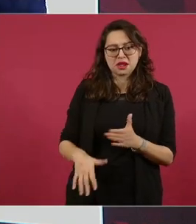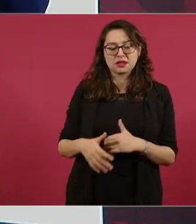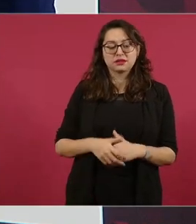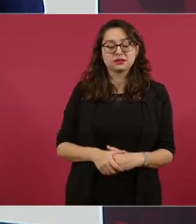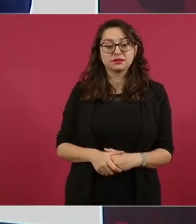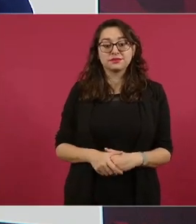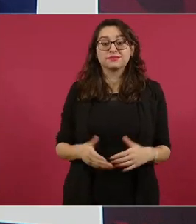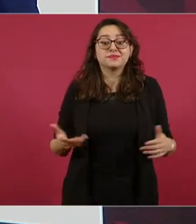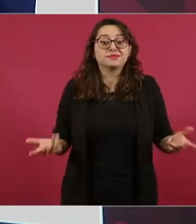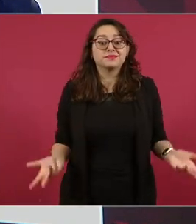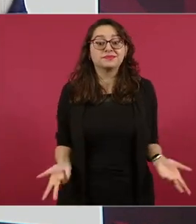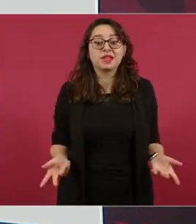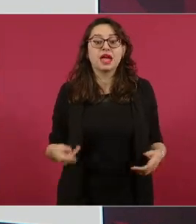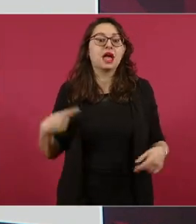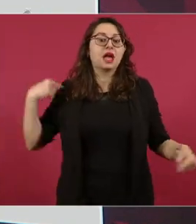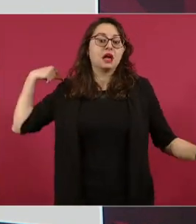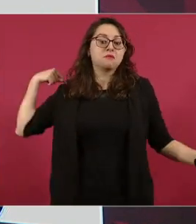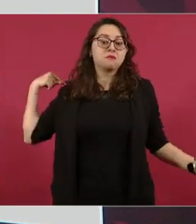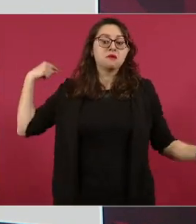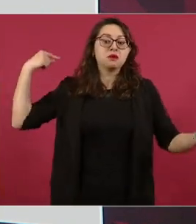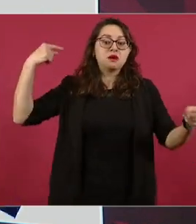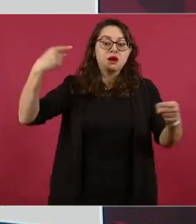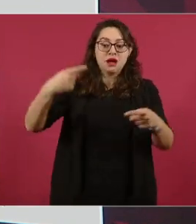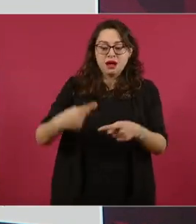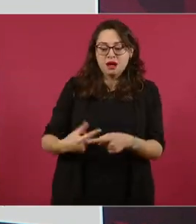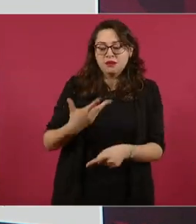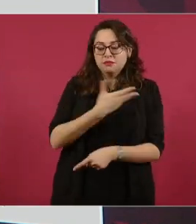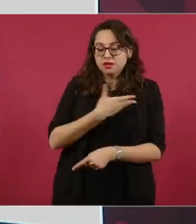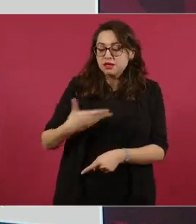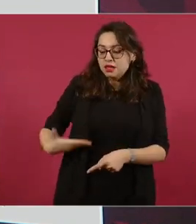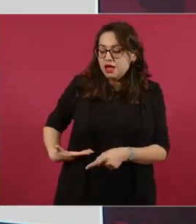pero esa ha sido la historia. Entonces,